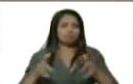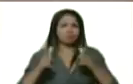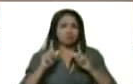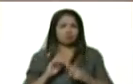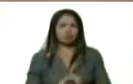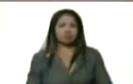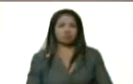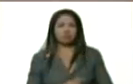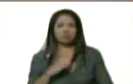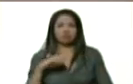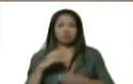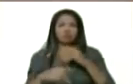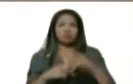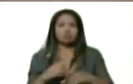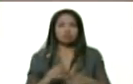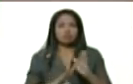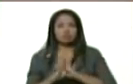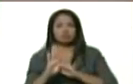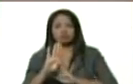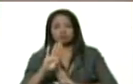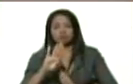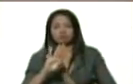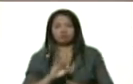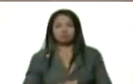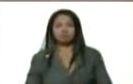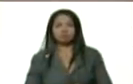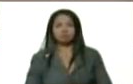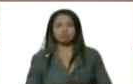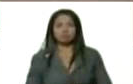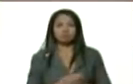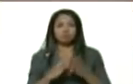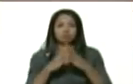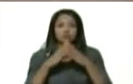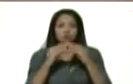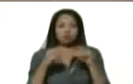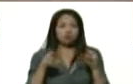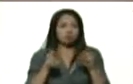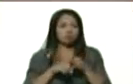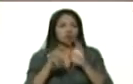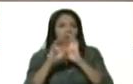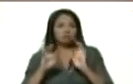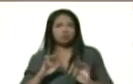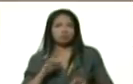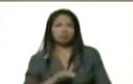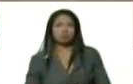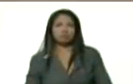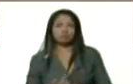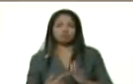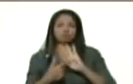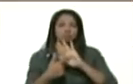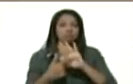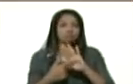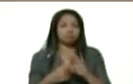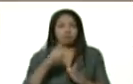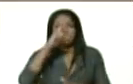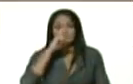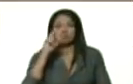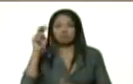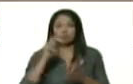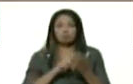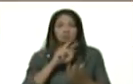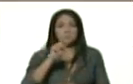en pleno proceso de desarrollo, todos estos planes demuestran que el año